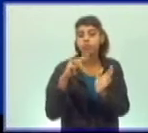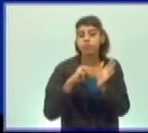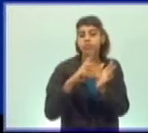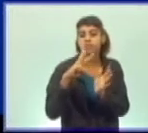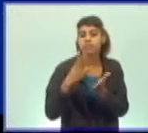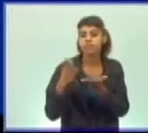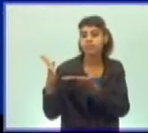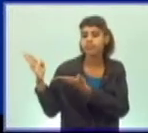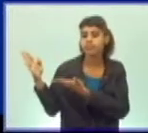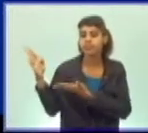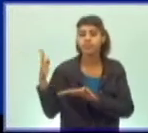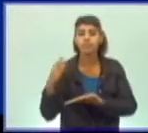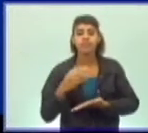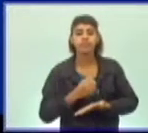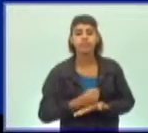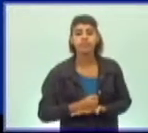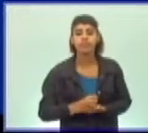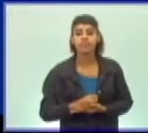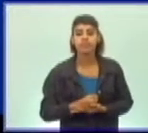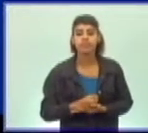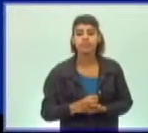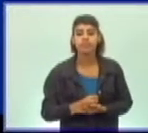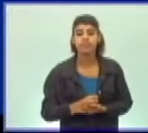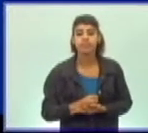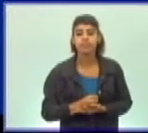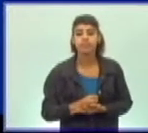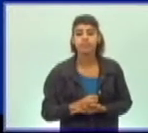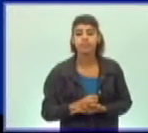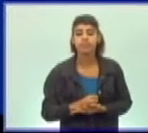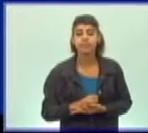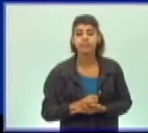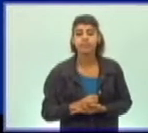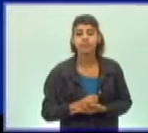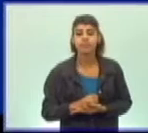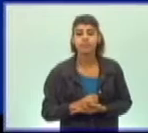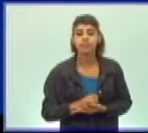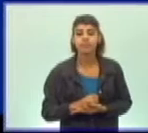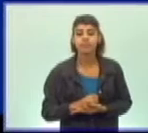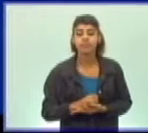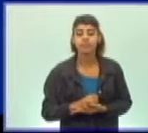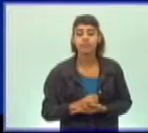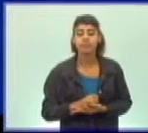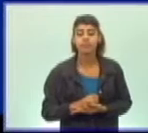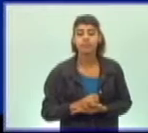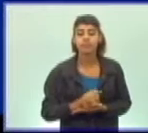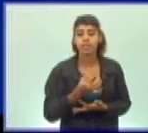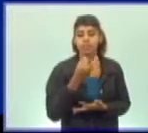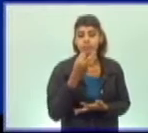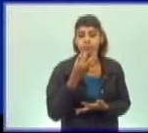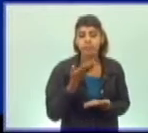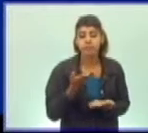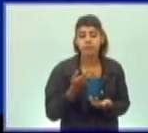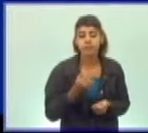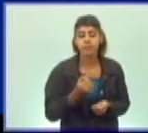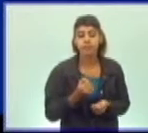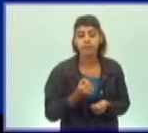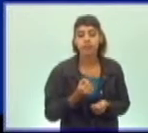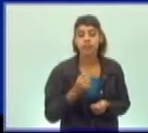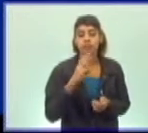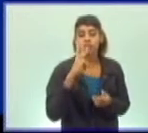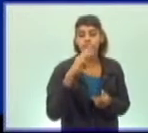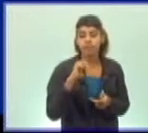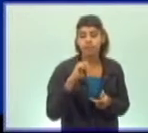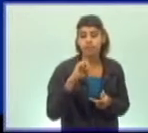tiene mayores propiedades oxidantes y les piden también que justifiquen. Entre el